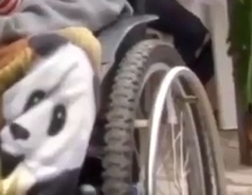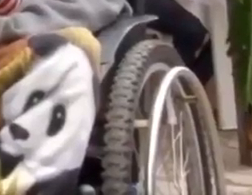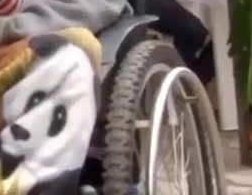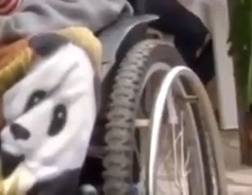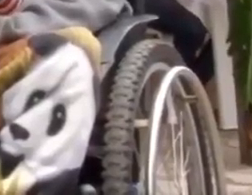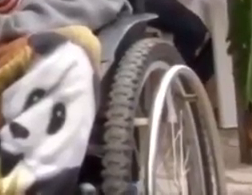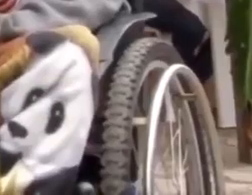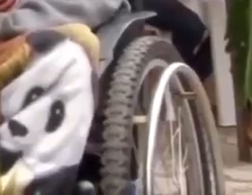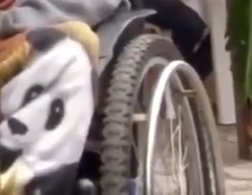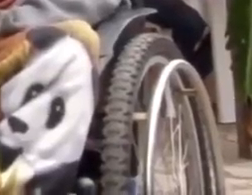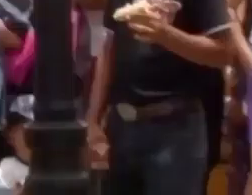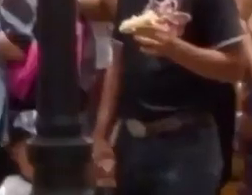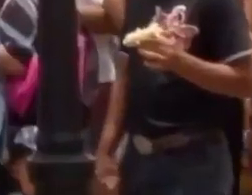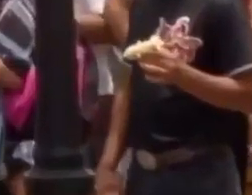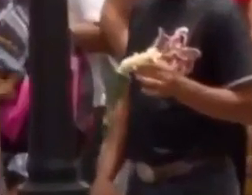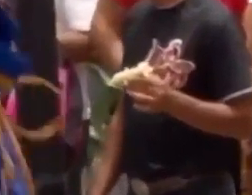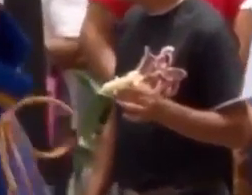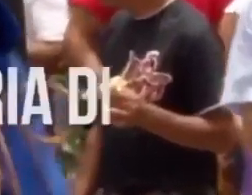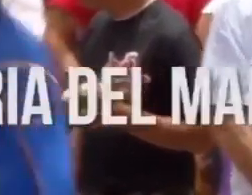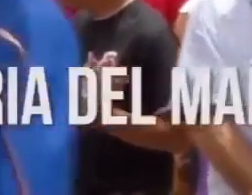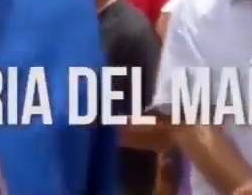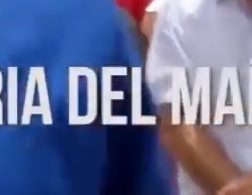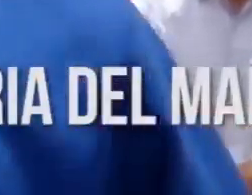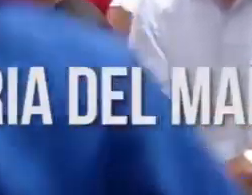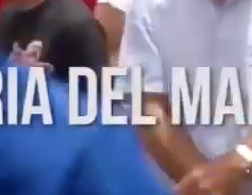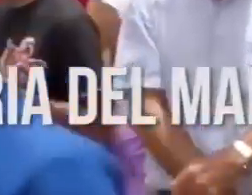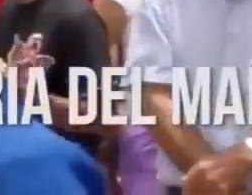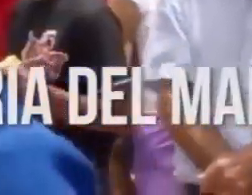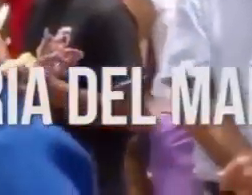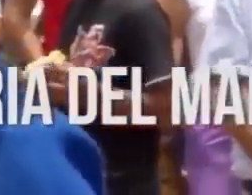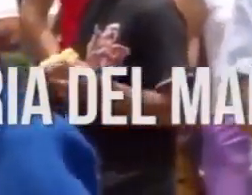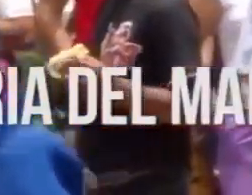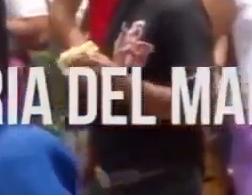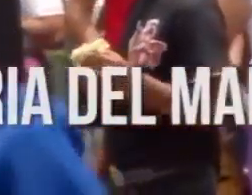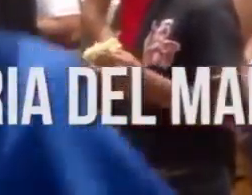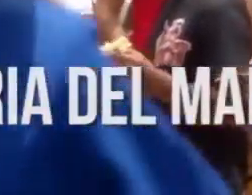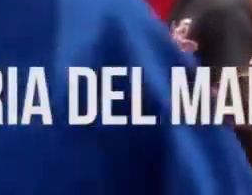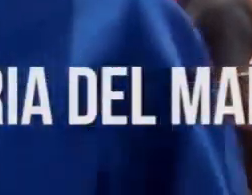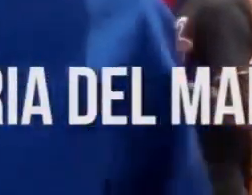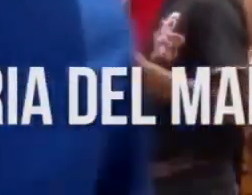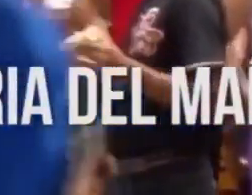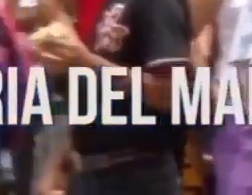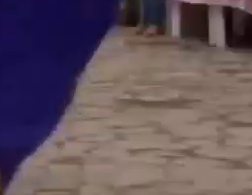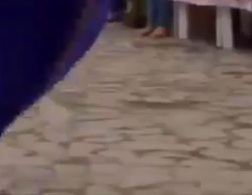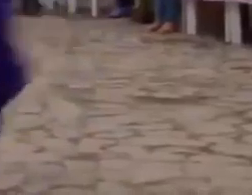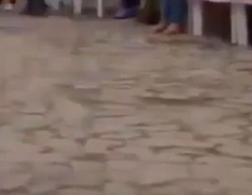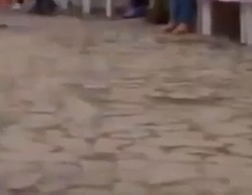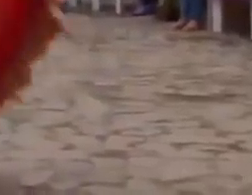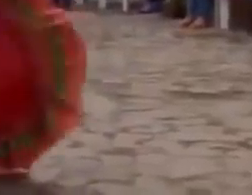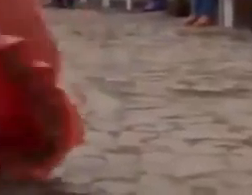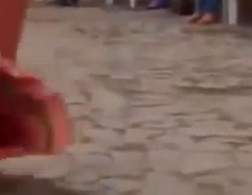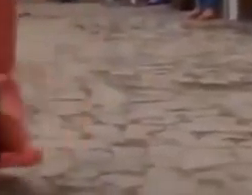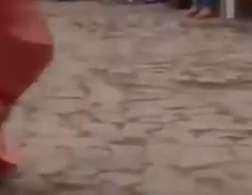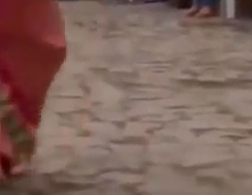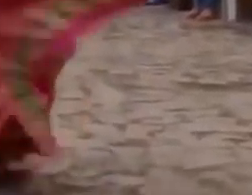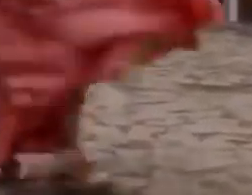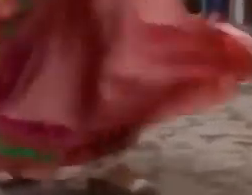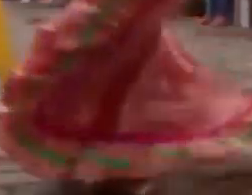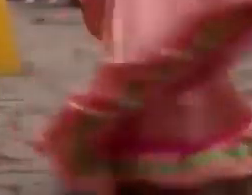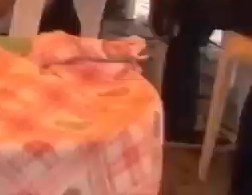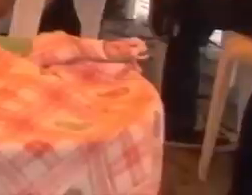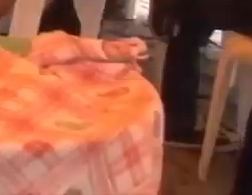con solo un re mayor en su acordeón aquella flor de pino en corazón.